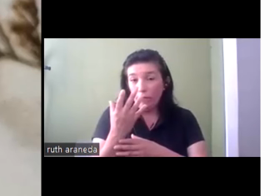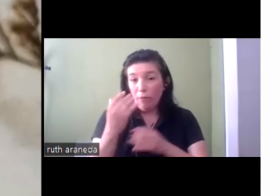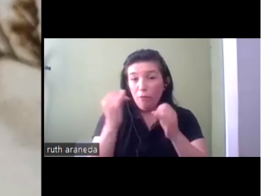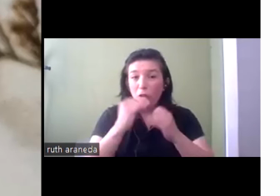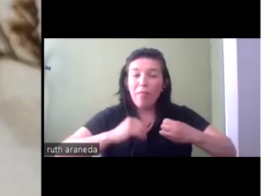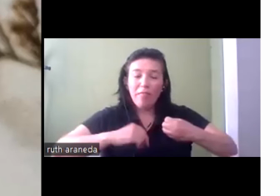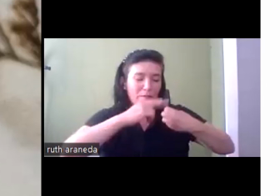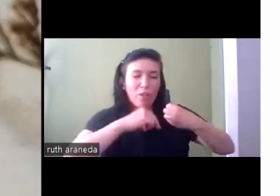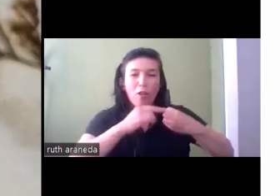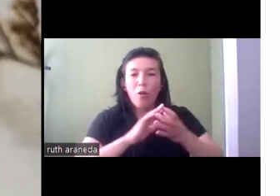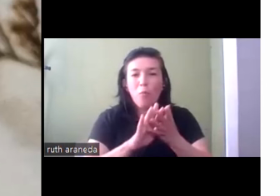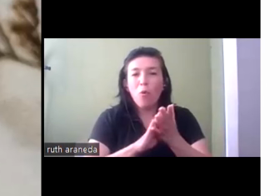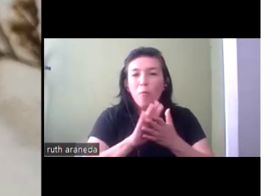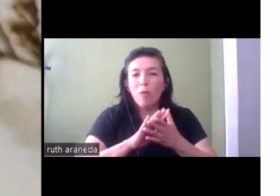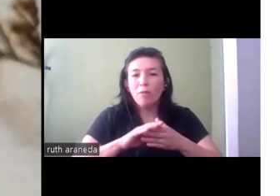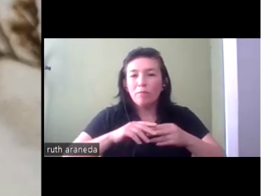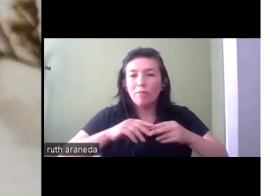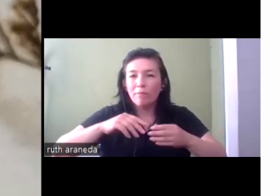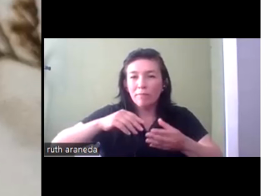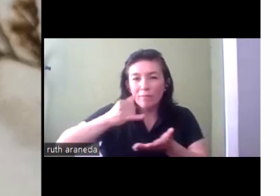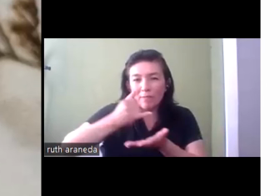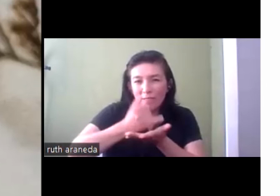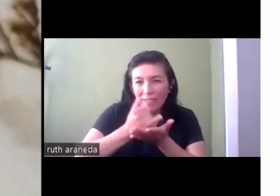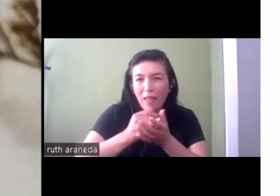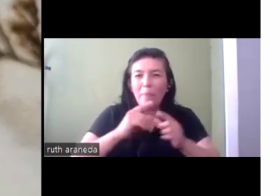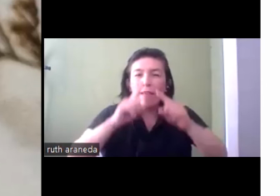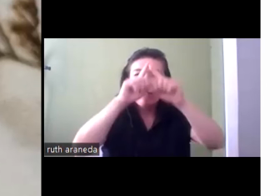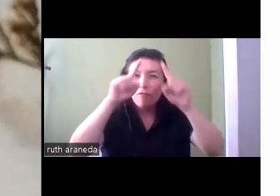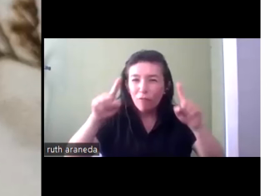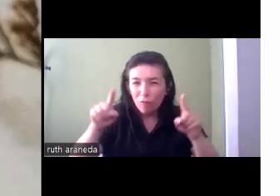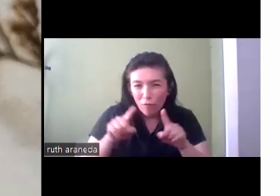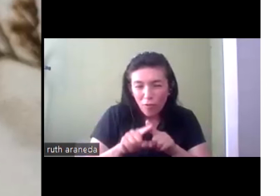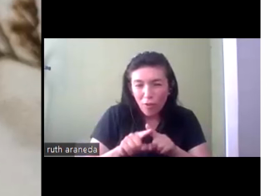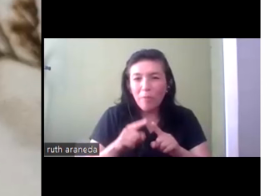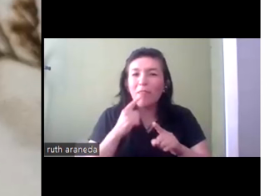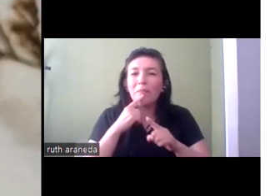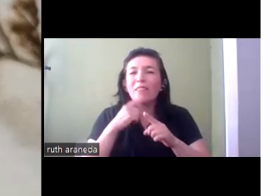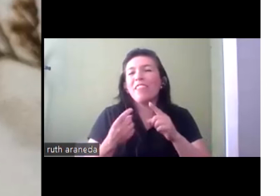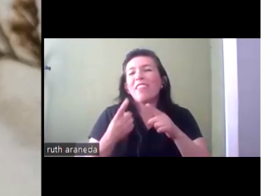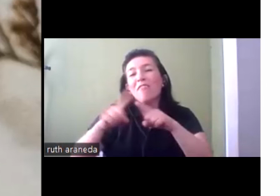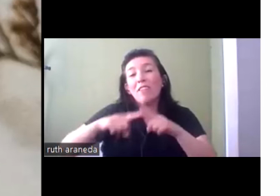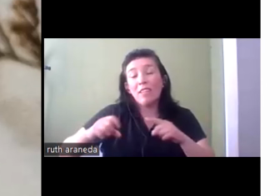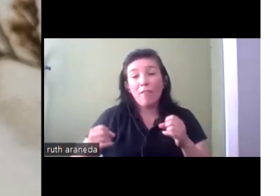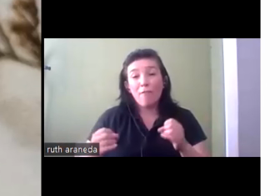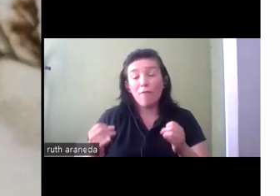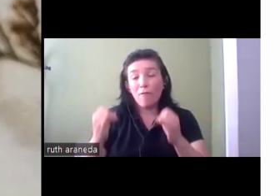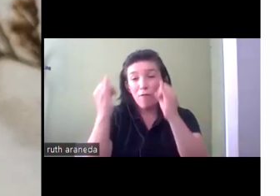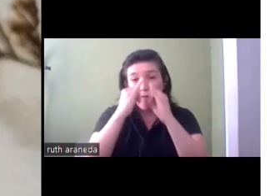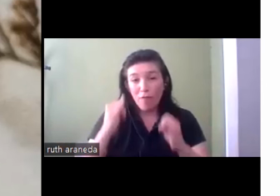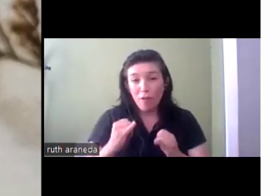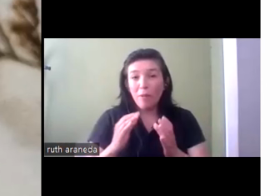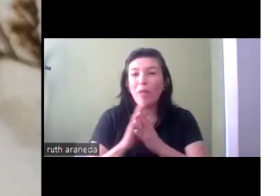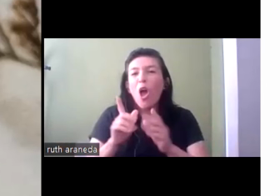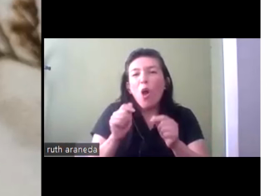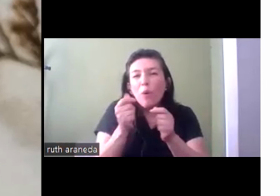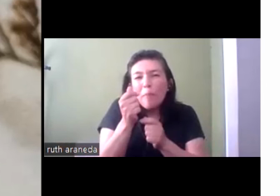decorativos como el ajedrezado, rombo en hilera, así como nuevas formas como estas vasijas en forma de